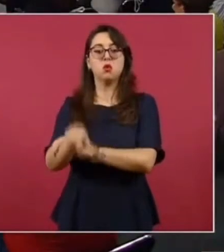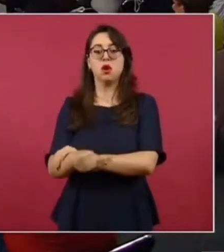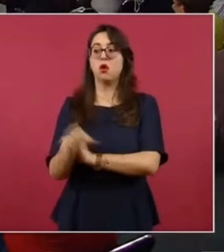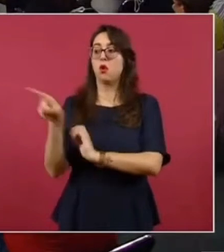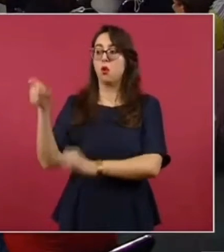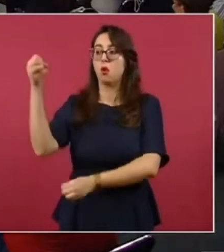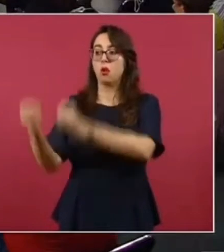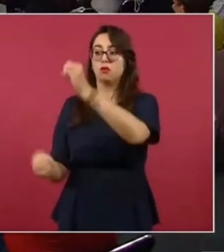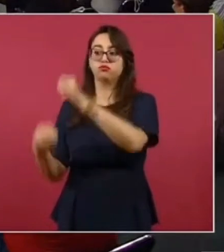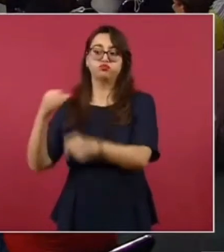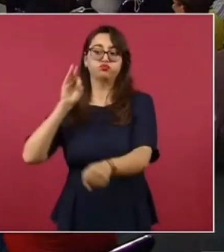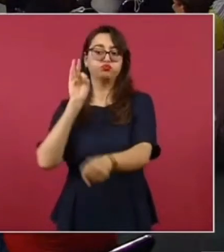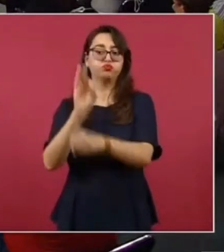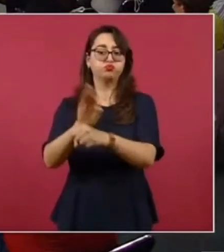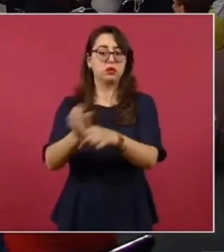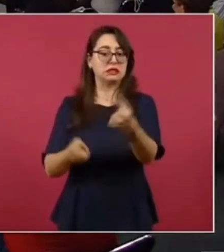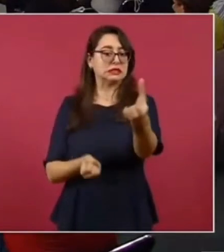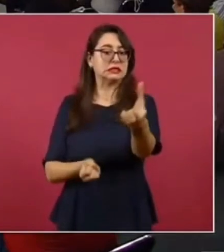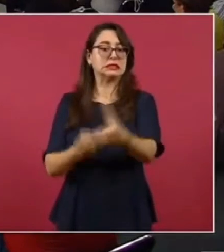no,